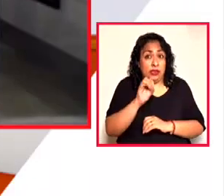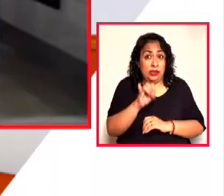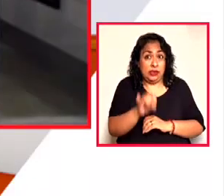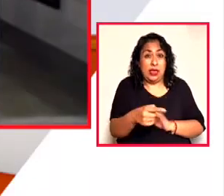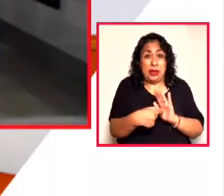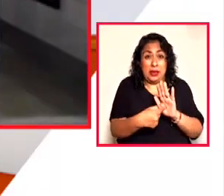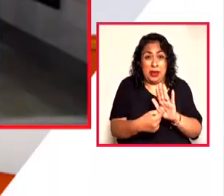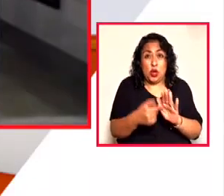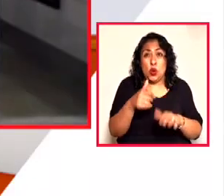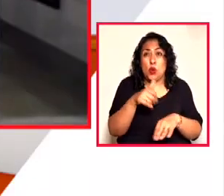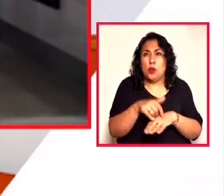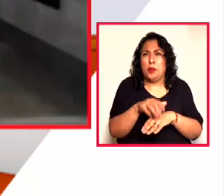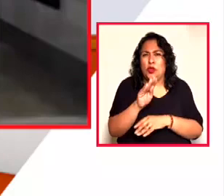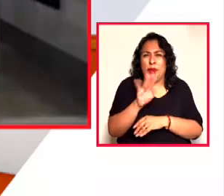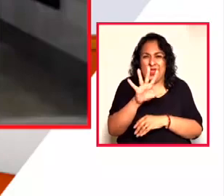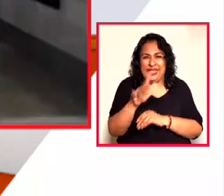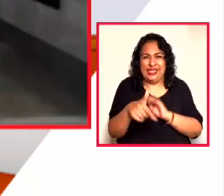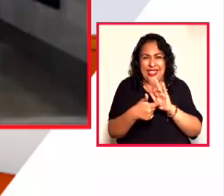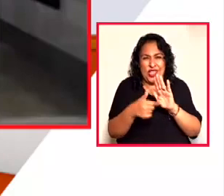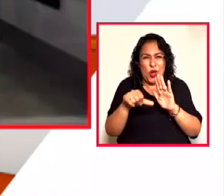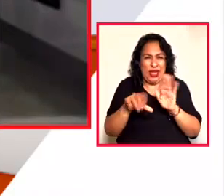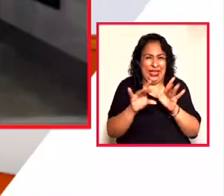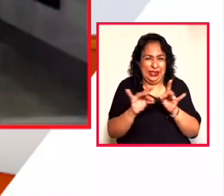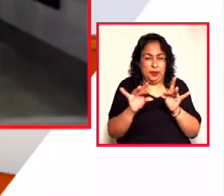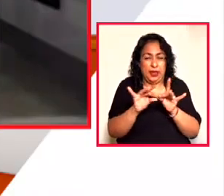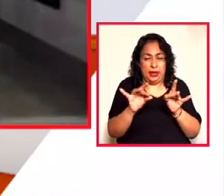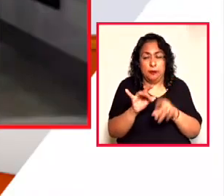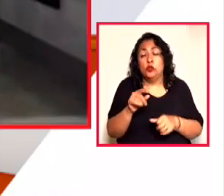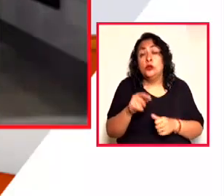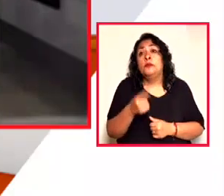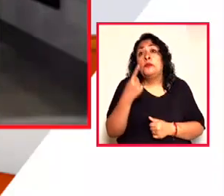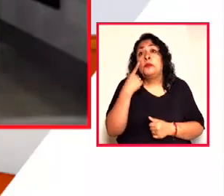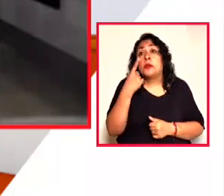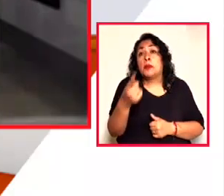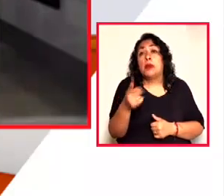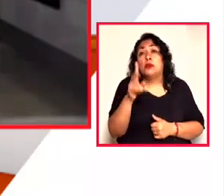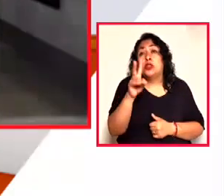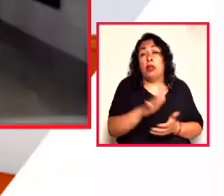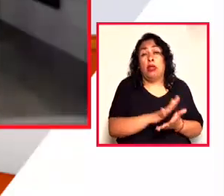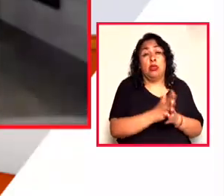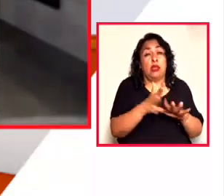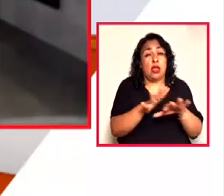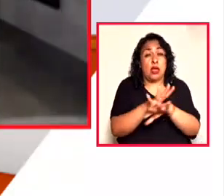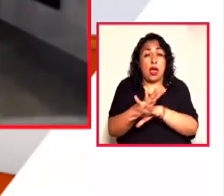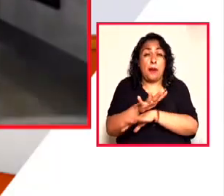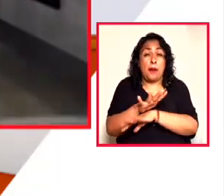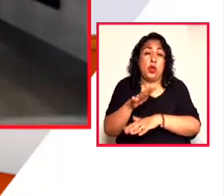número 95 que les vamos a comentar, vamos a ver las grandes transformaciones